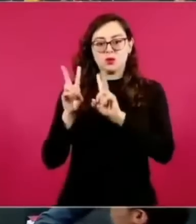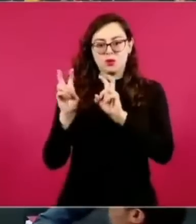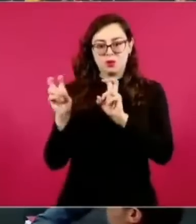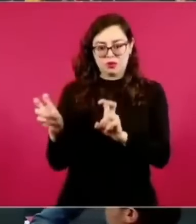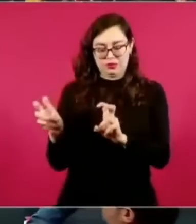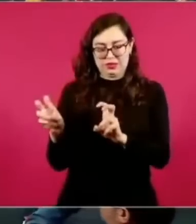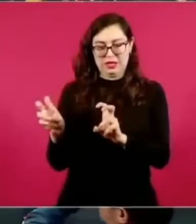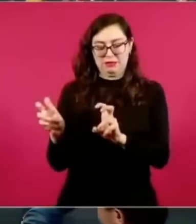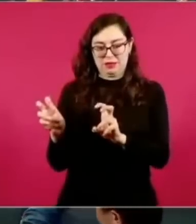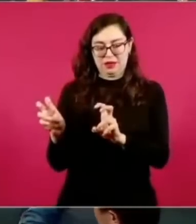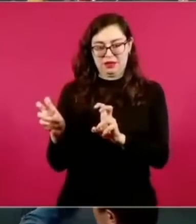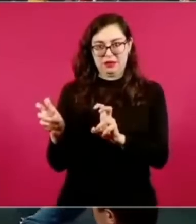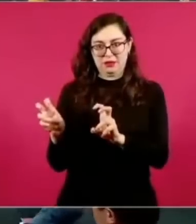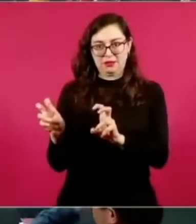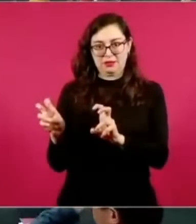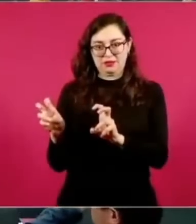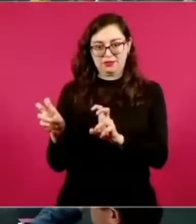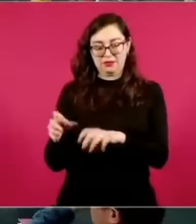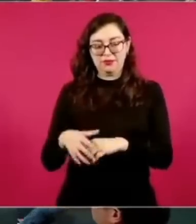para bien,